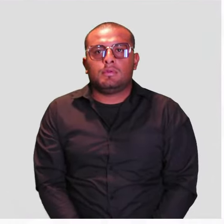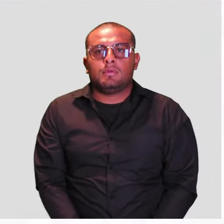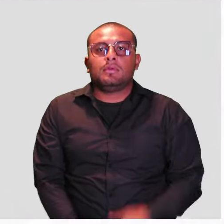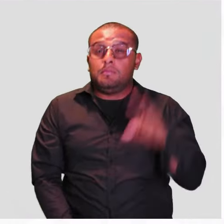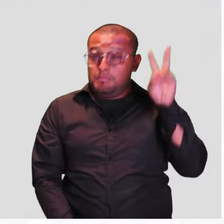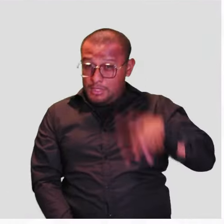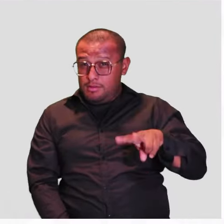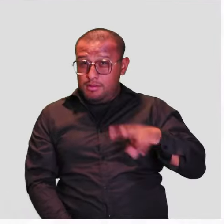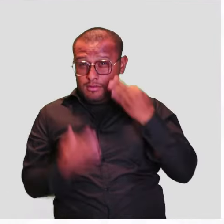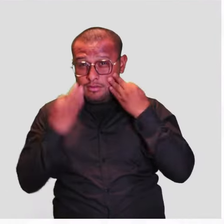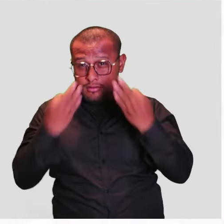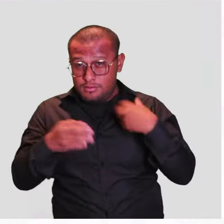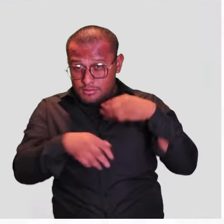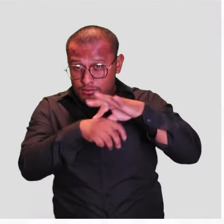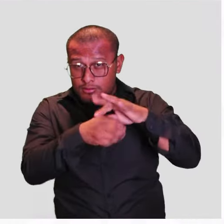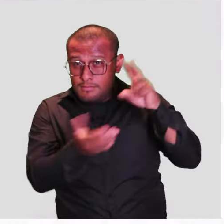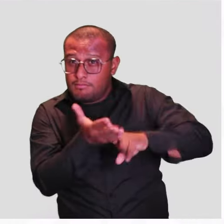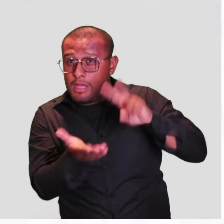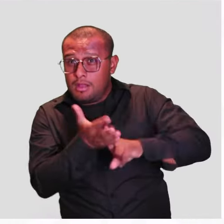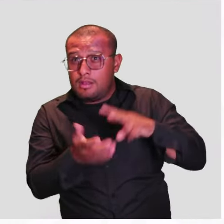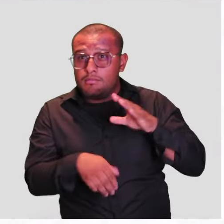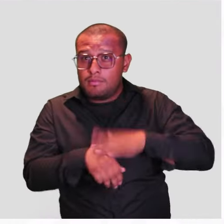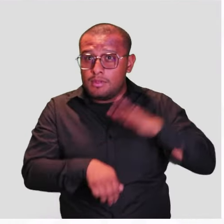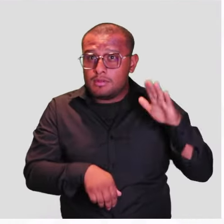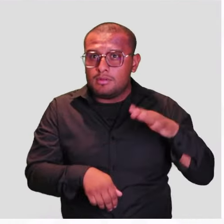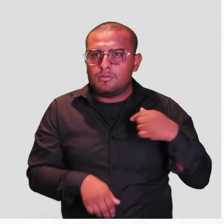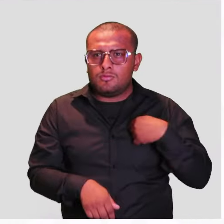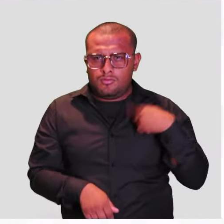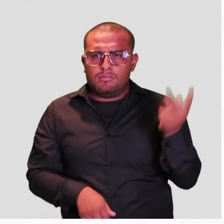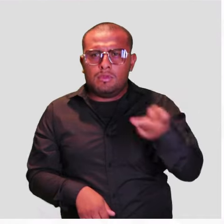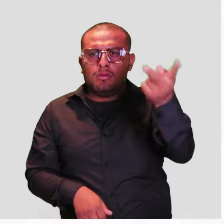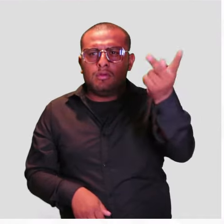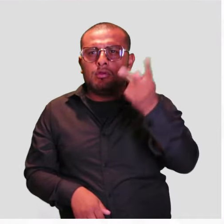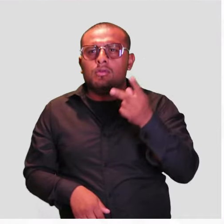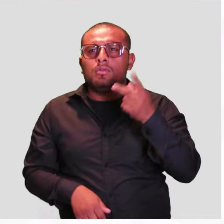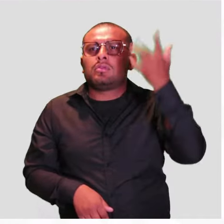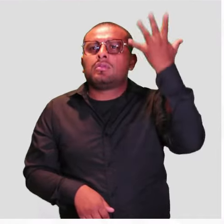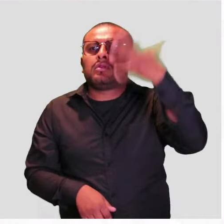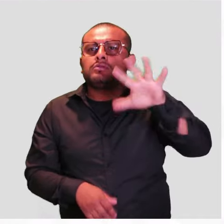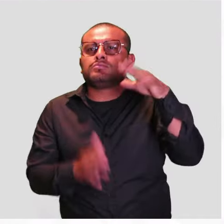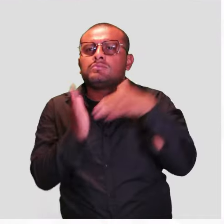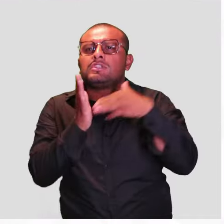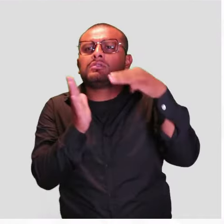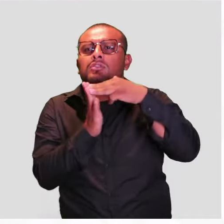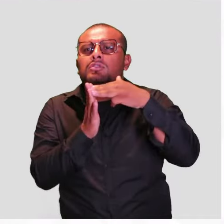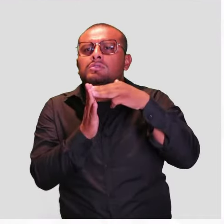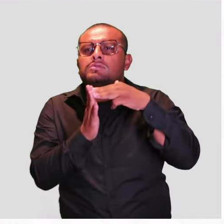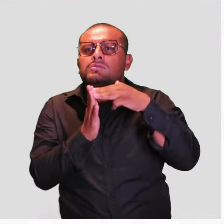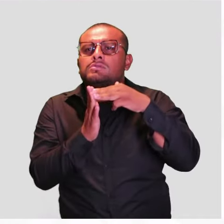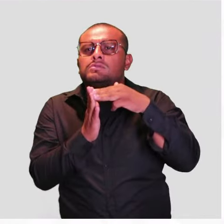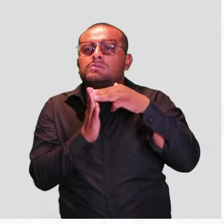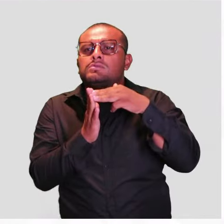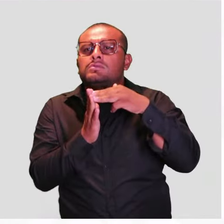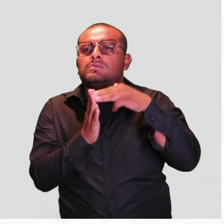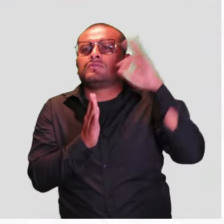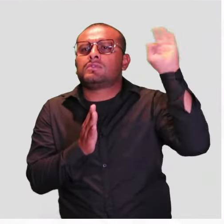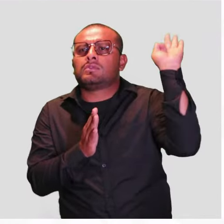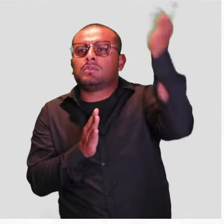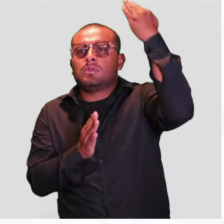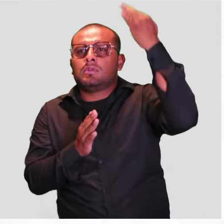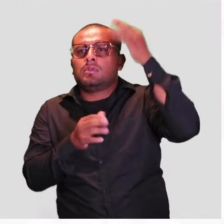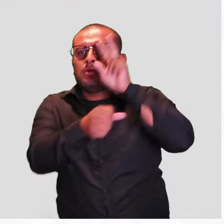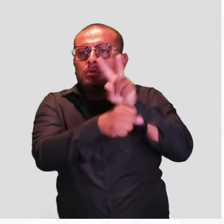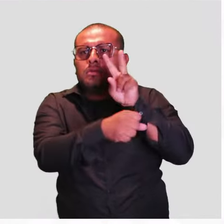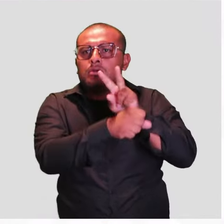pregunto a ti, Roberto, ¿cuándo vas a regresar los 10 millones de pesos que la Auditoría Superior te